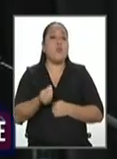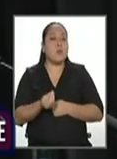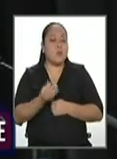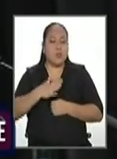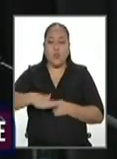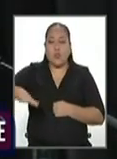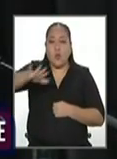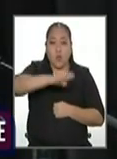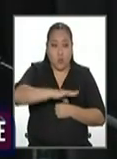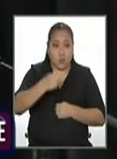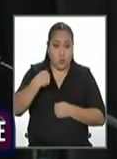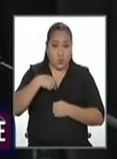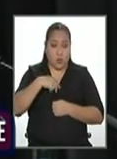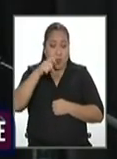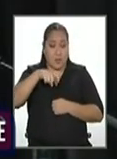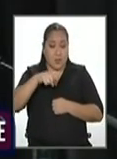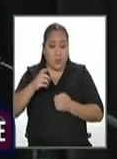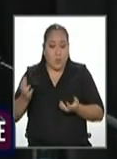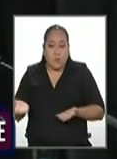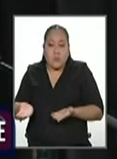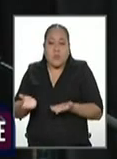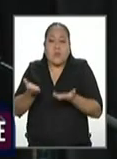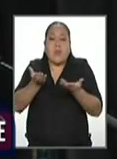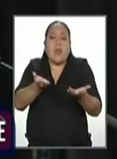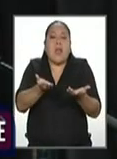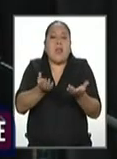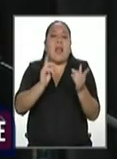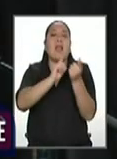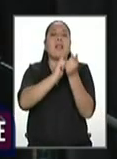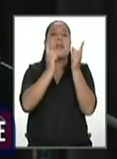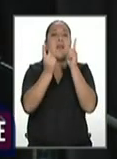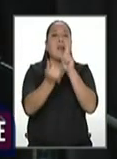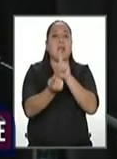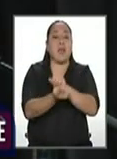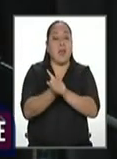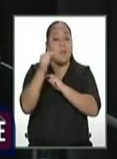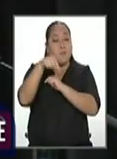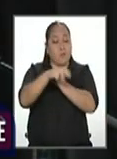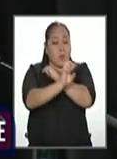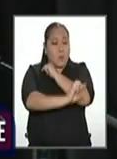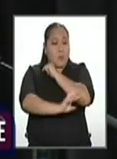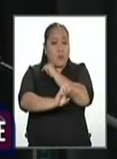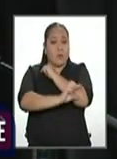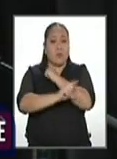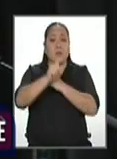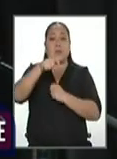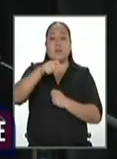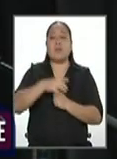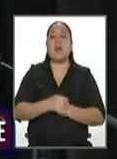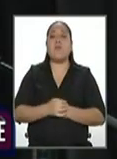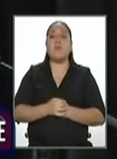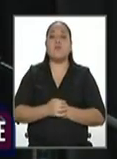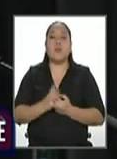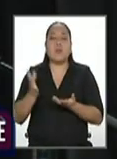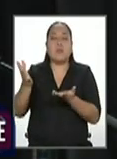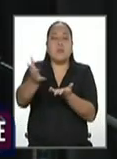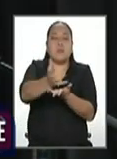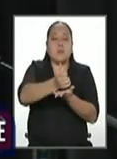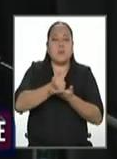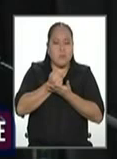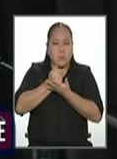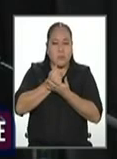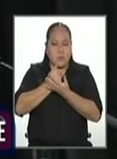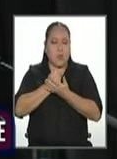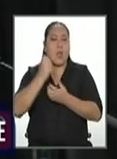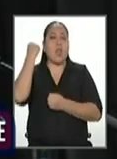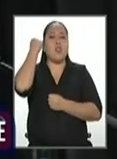todos somos los que tenemos que llevar adelante el cambio del país. Tenemos que rescatar nuestros